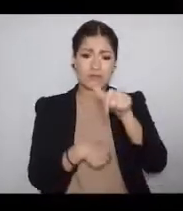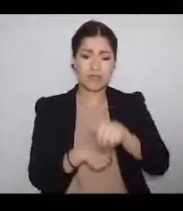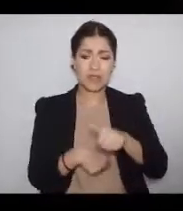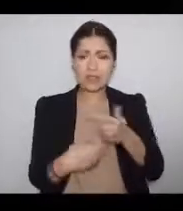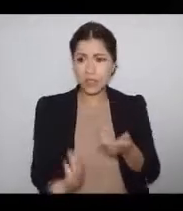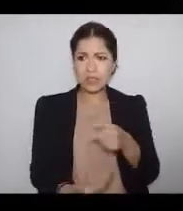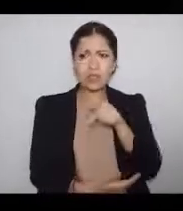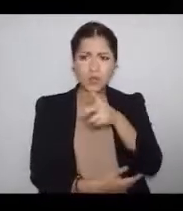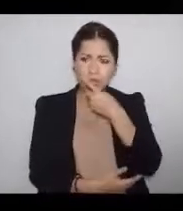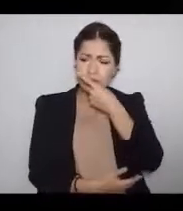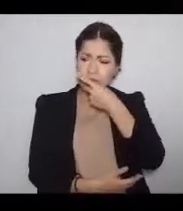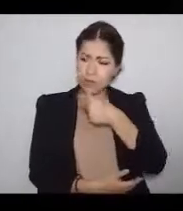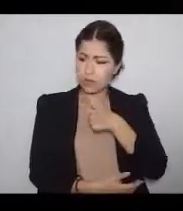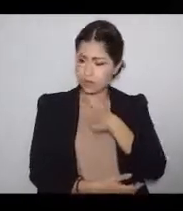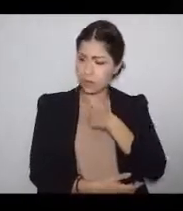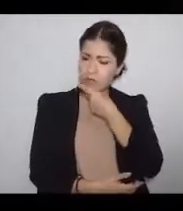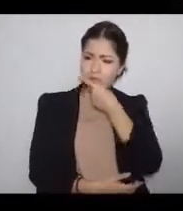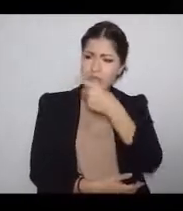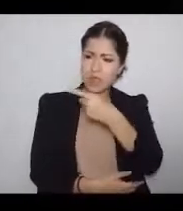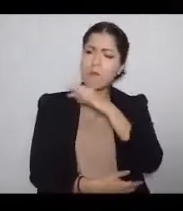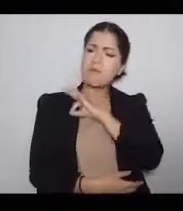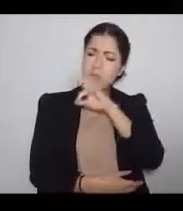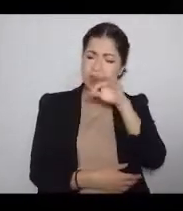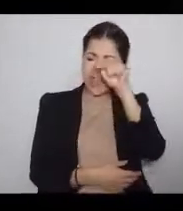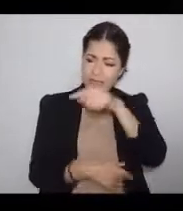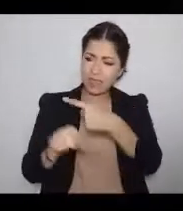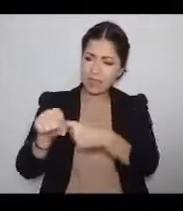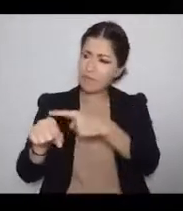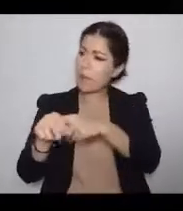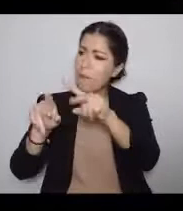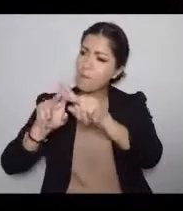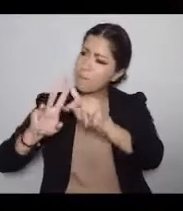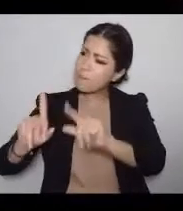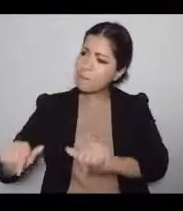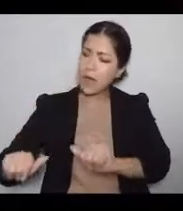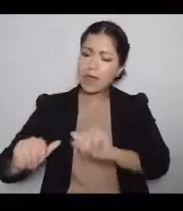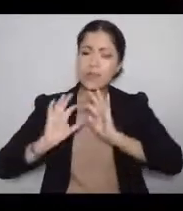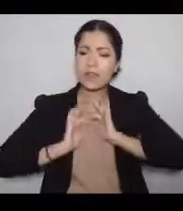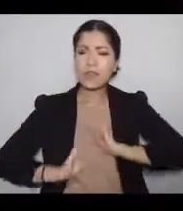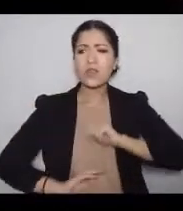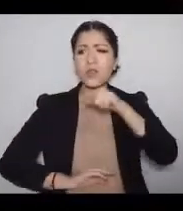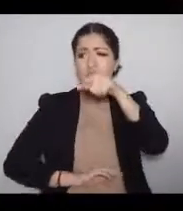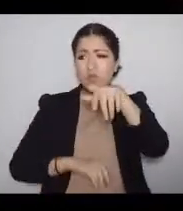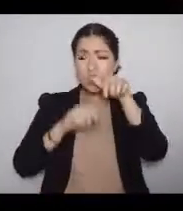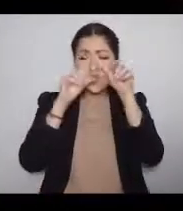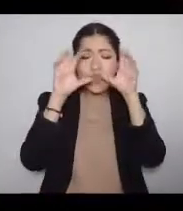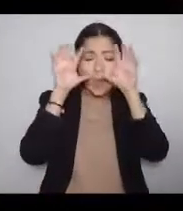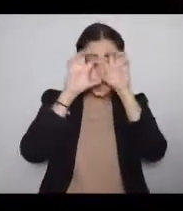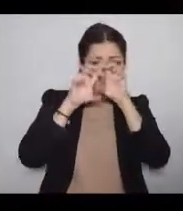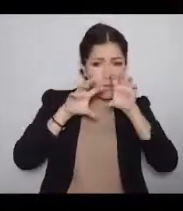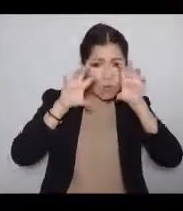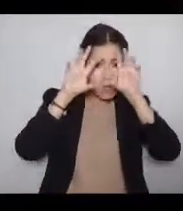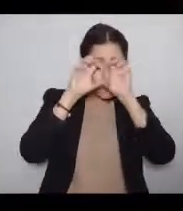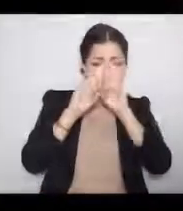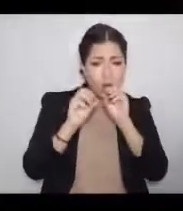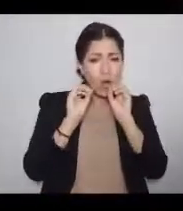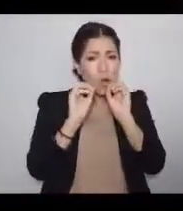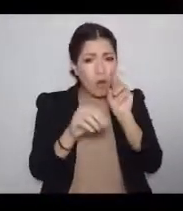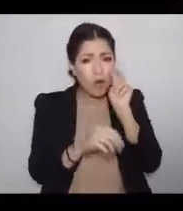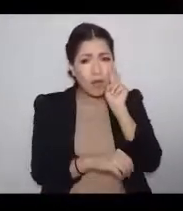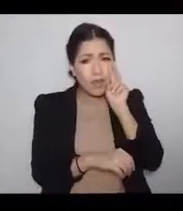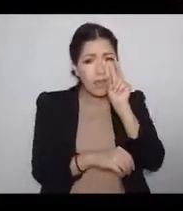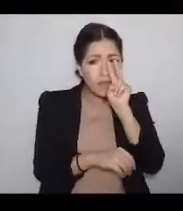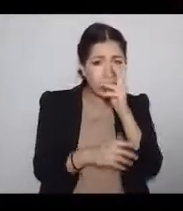aquí podrás enfermarte en paz. Que seas miope, que padezcas